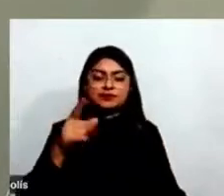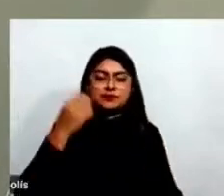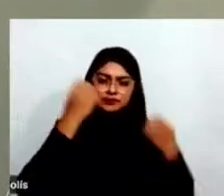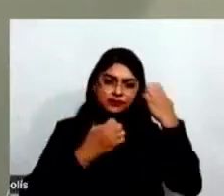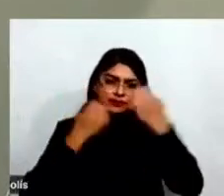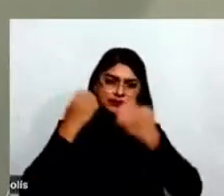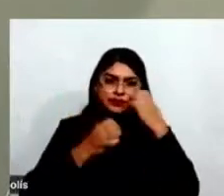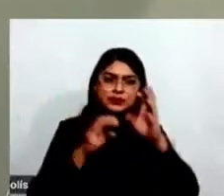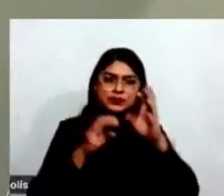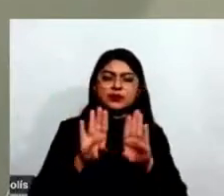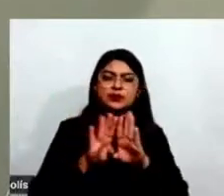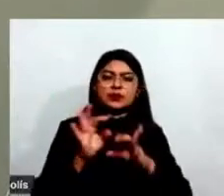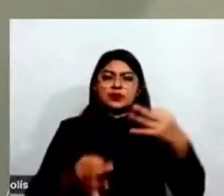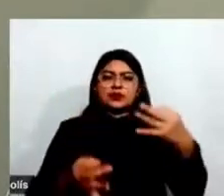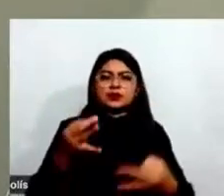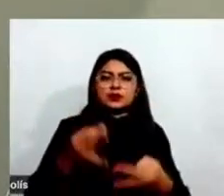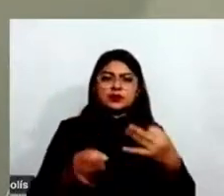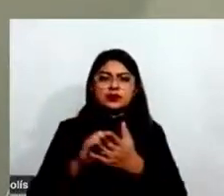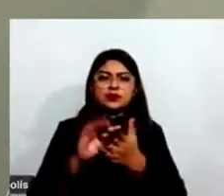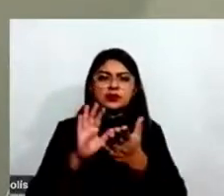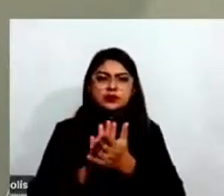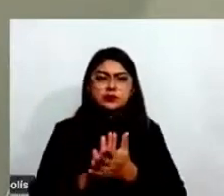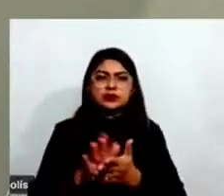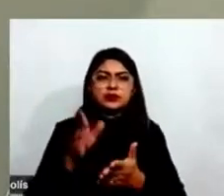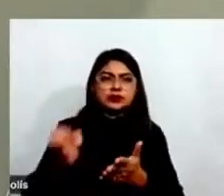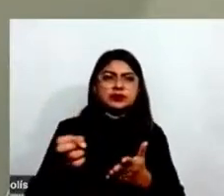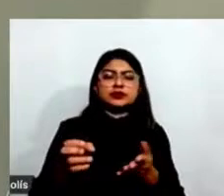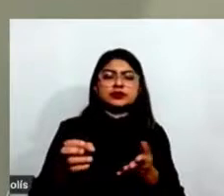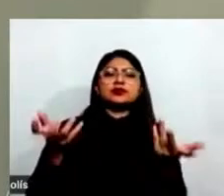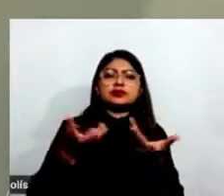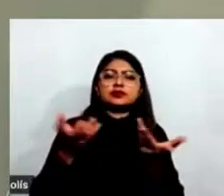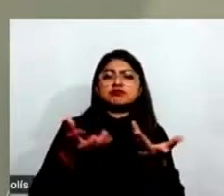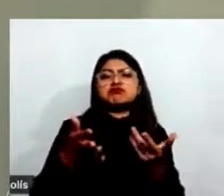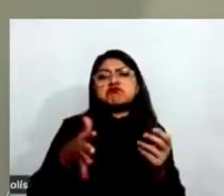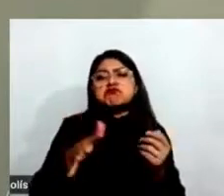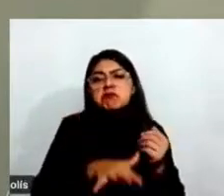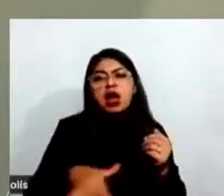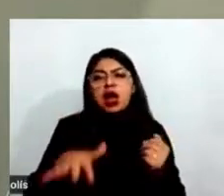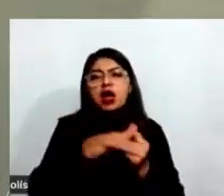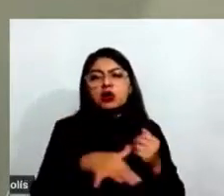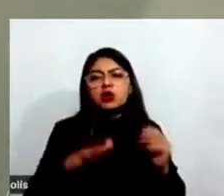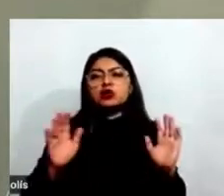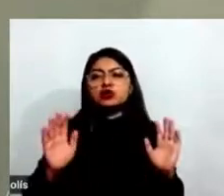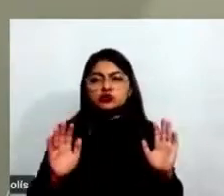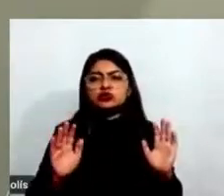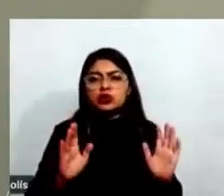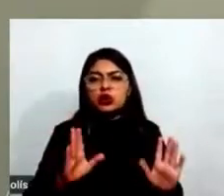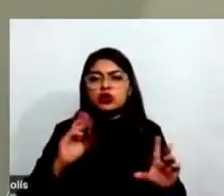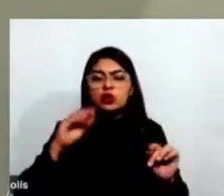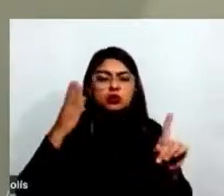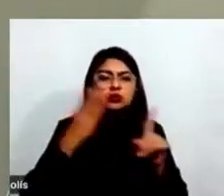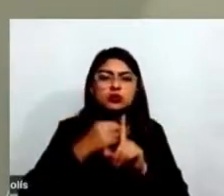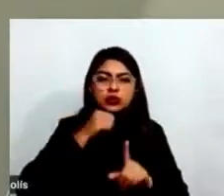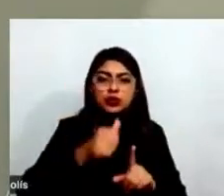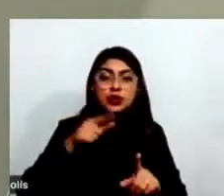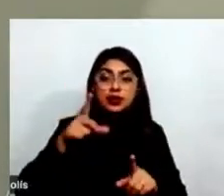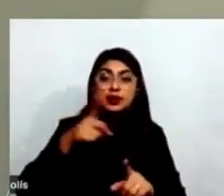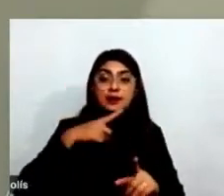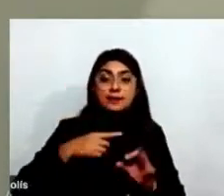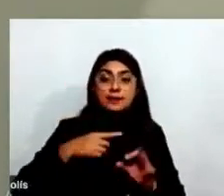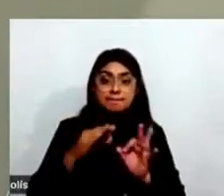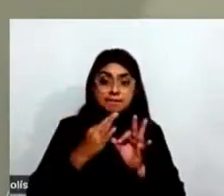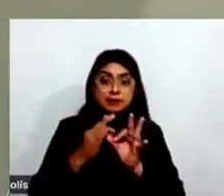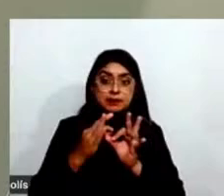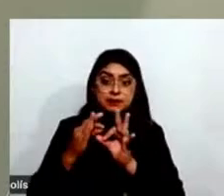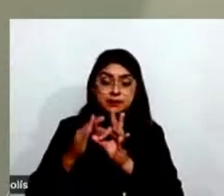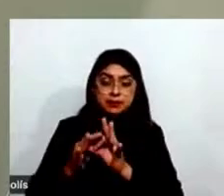los tipos disciplinarios de los jueces son muy vagos. Actuar contra la dignidad y decoro de la rama judicial. Tener un comportamiento indebido